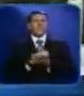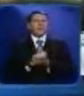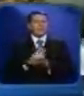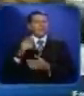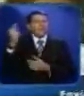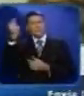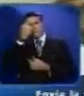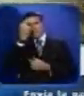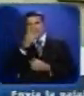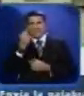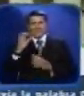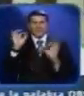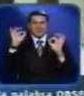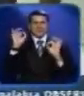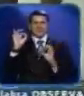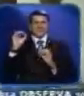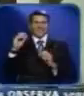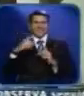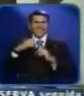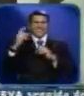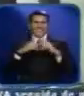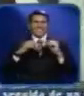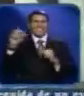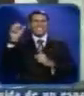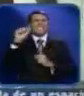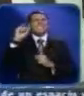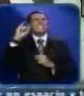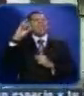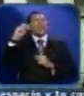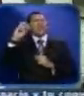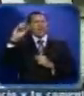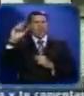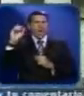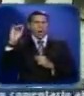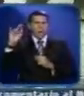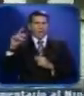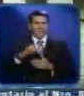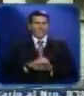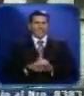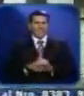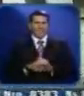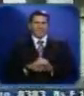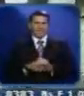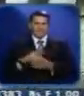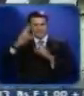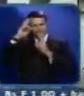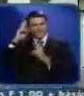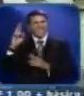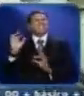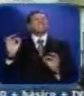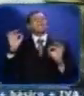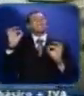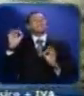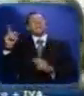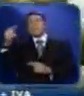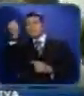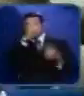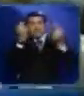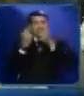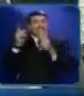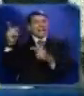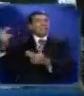maquilladora característica estrella, la señora Xiomara Ovalles. Merece un título especial